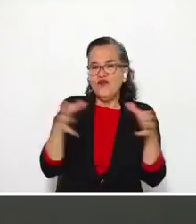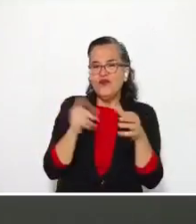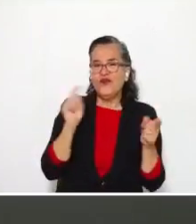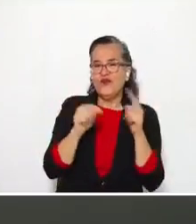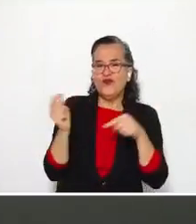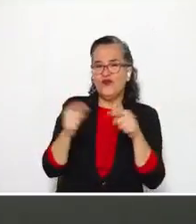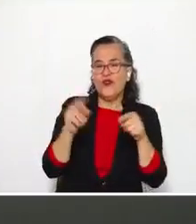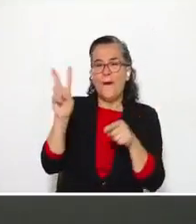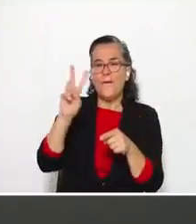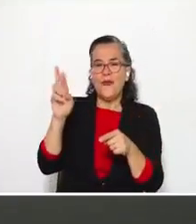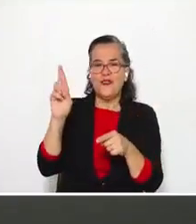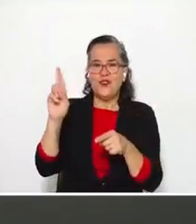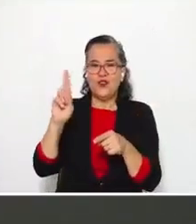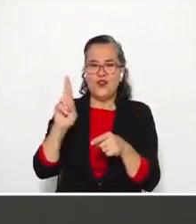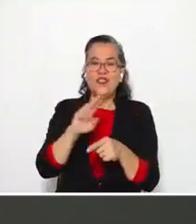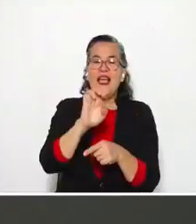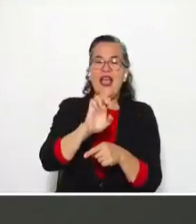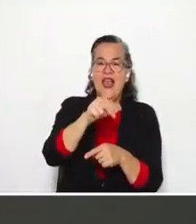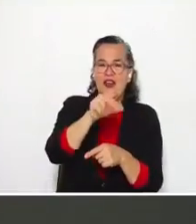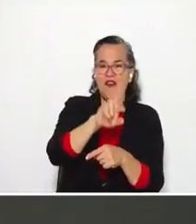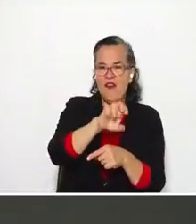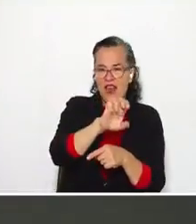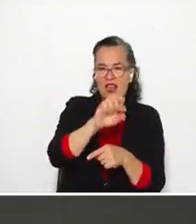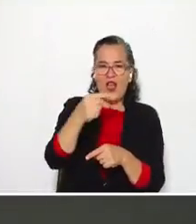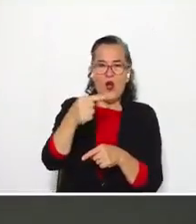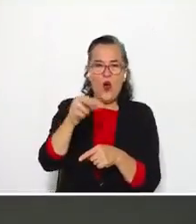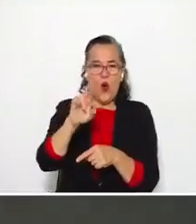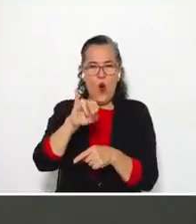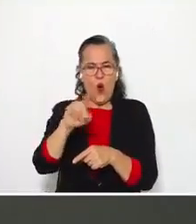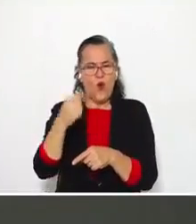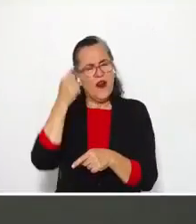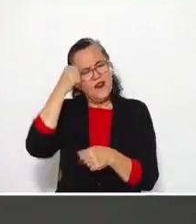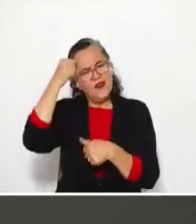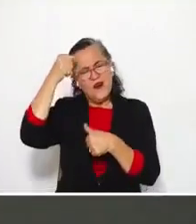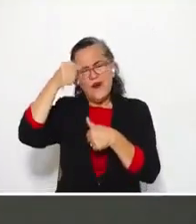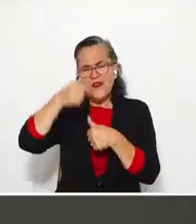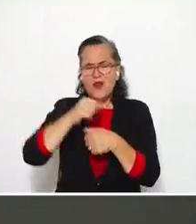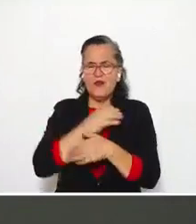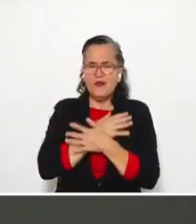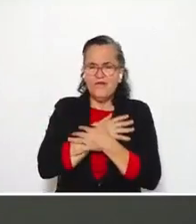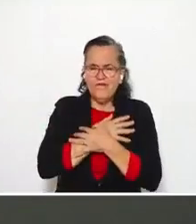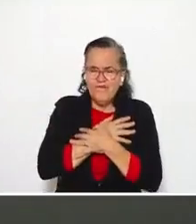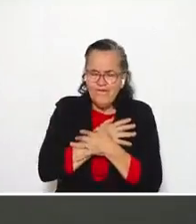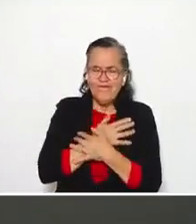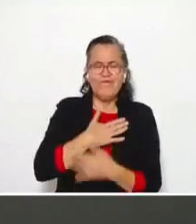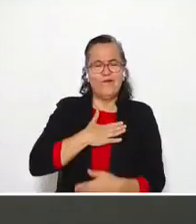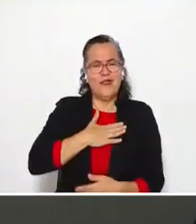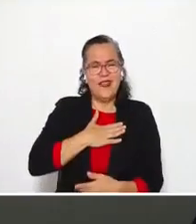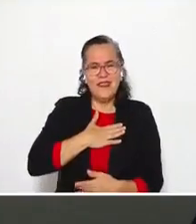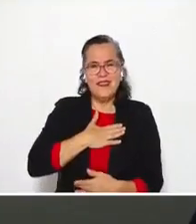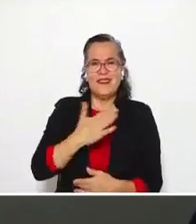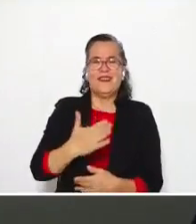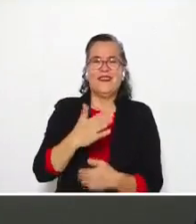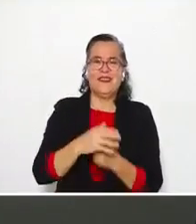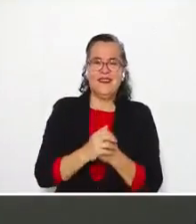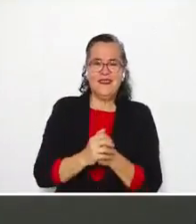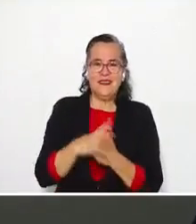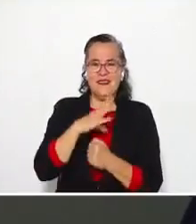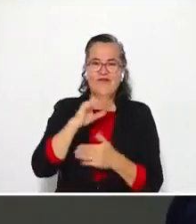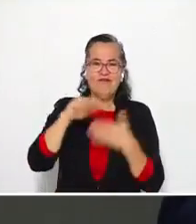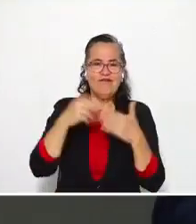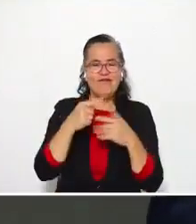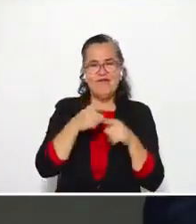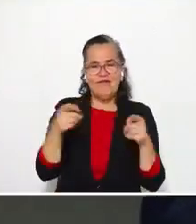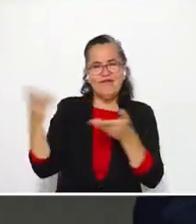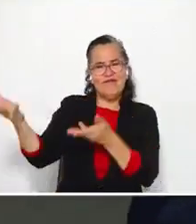don Enrique Góngora, a quien recordamos con mucho placer y por todo lo que él